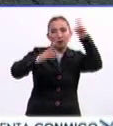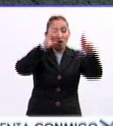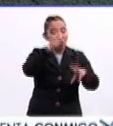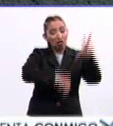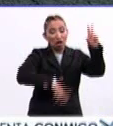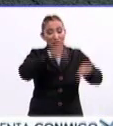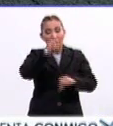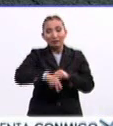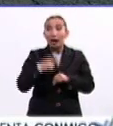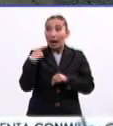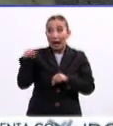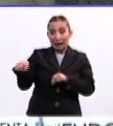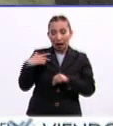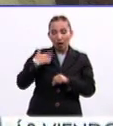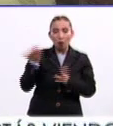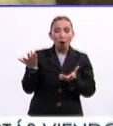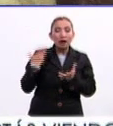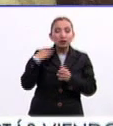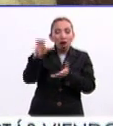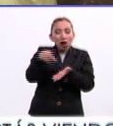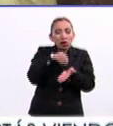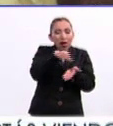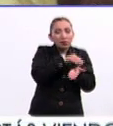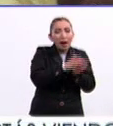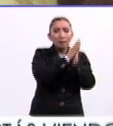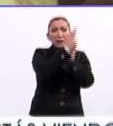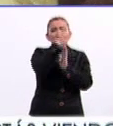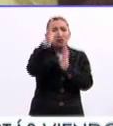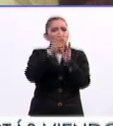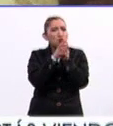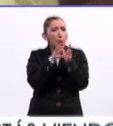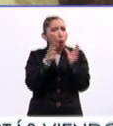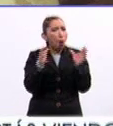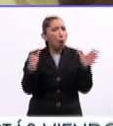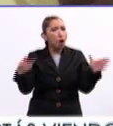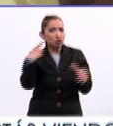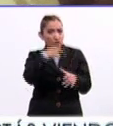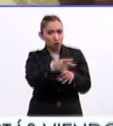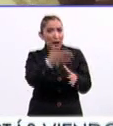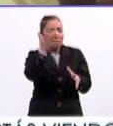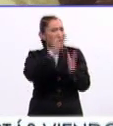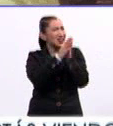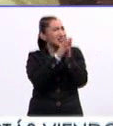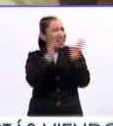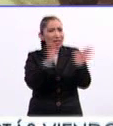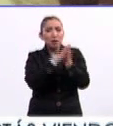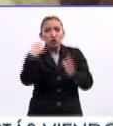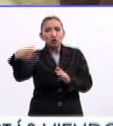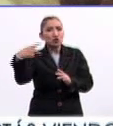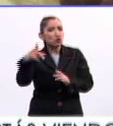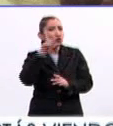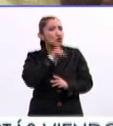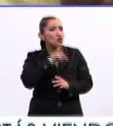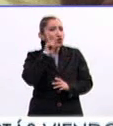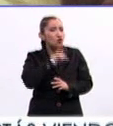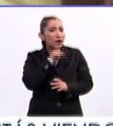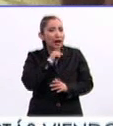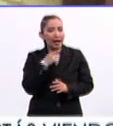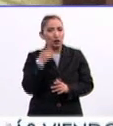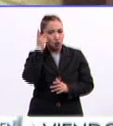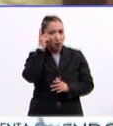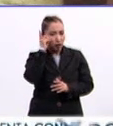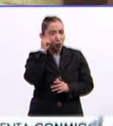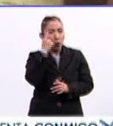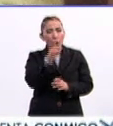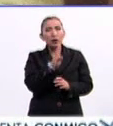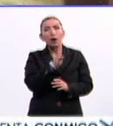una biblioteca grandísima para su tiempo, grandísima. Uno de sus primeros biógrafos habla de que Sor